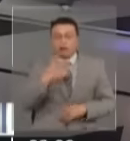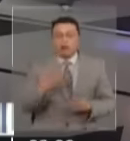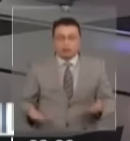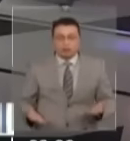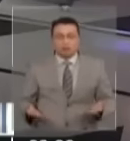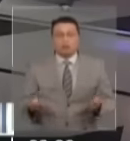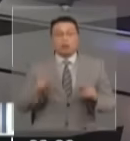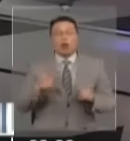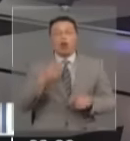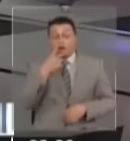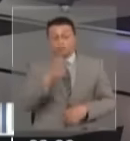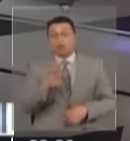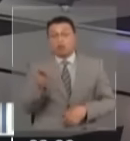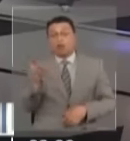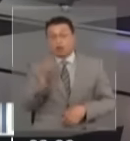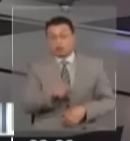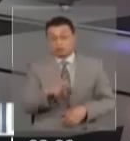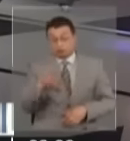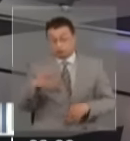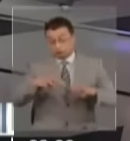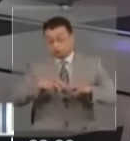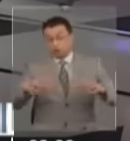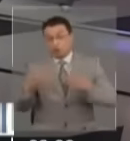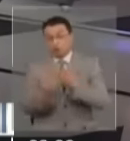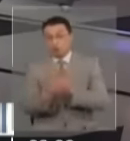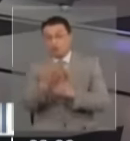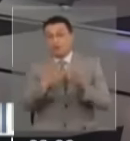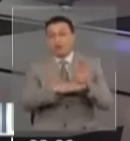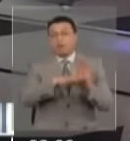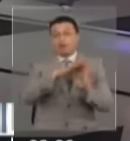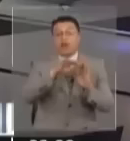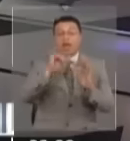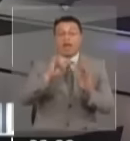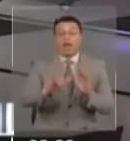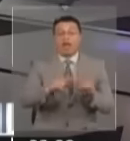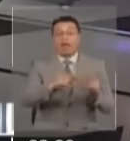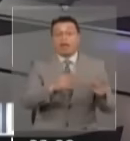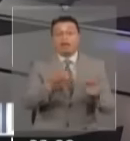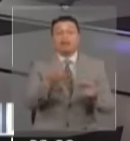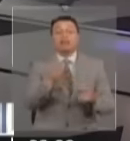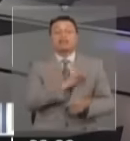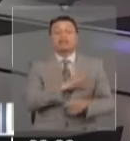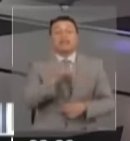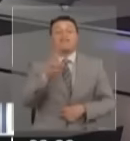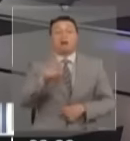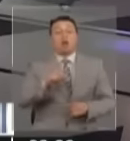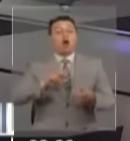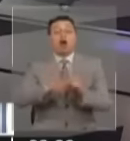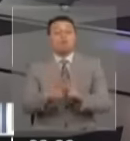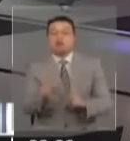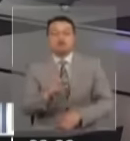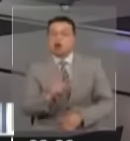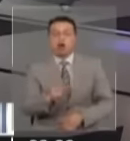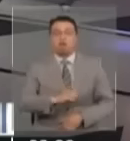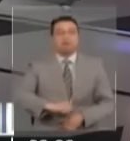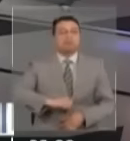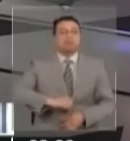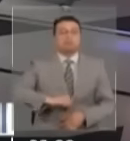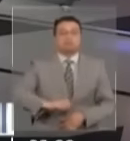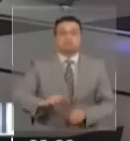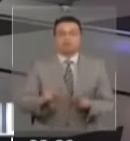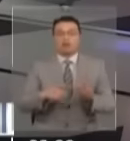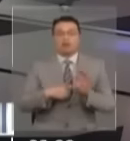vemos nuevamente que los bloques de la nueva mayoría y la alianza, que ya no han hecho los cambios por año, veo difícil que den